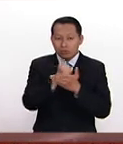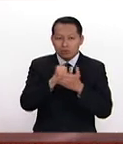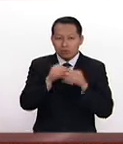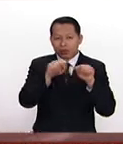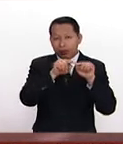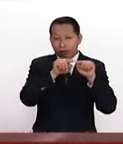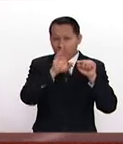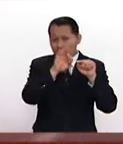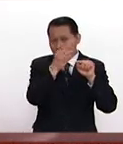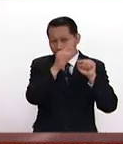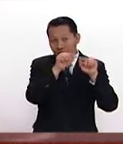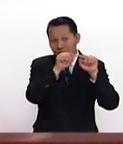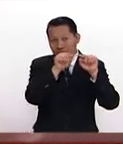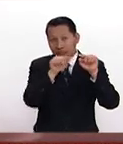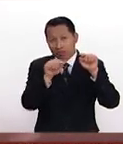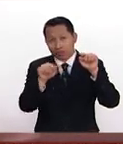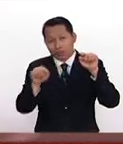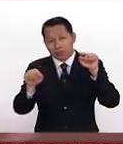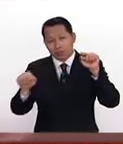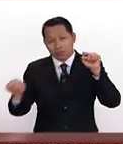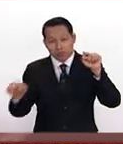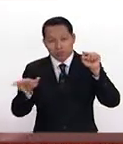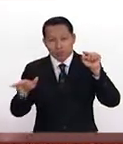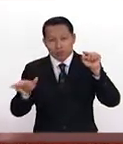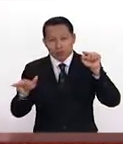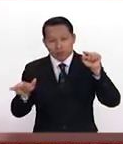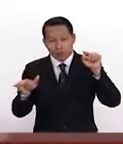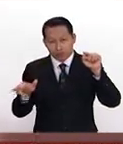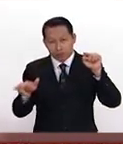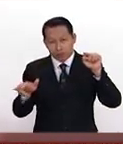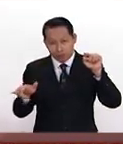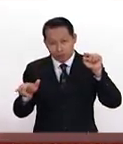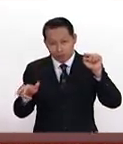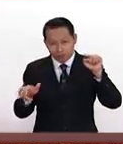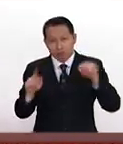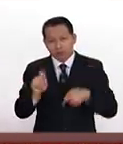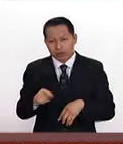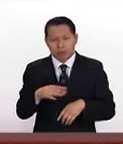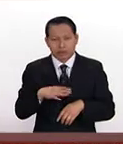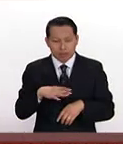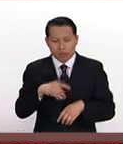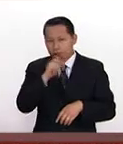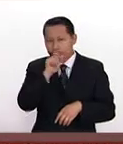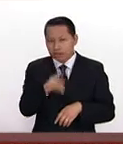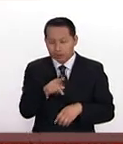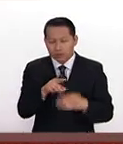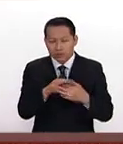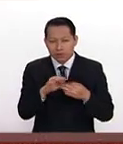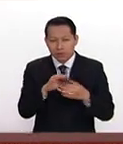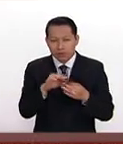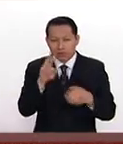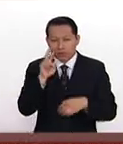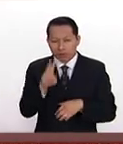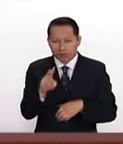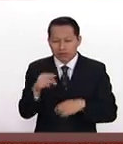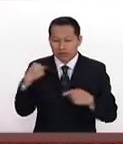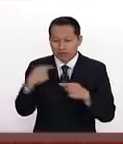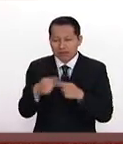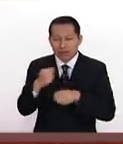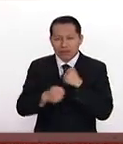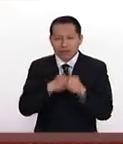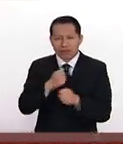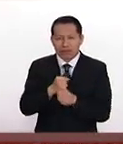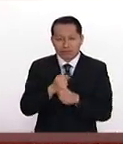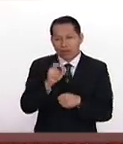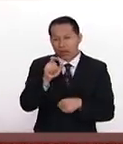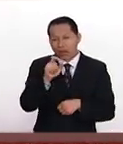43 hasta 18 hasta ahora es y pues si hay una tendencia a la baja si lo ves en los últimos años 29